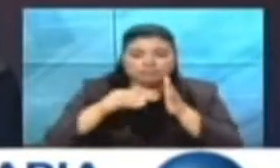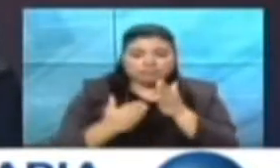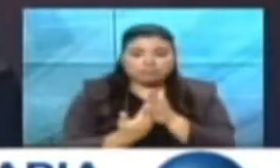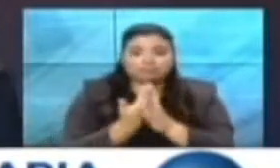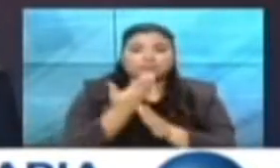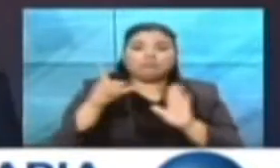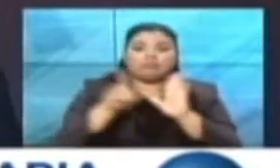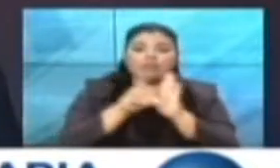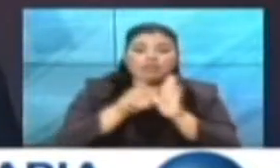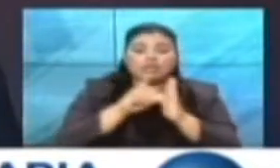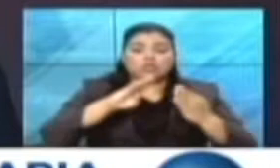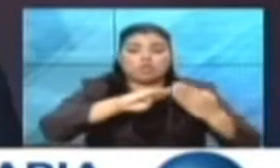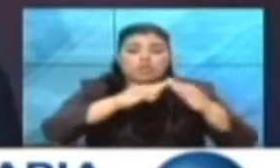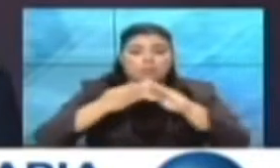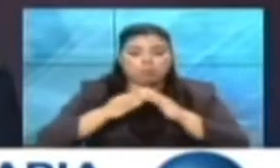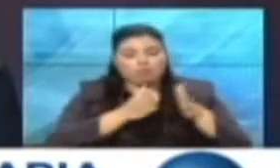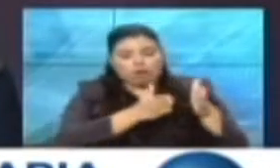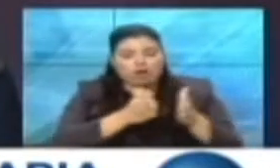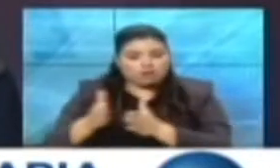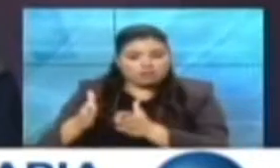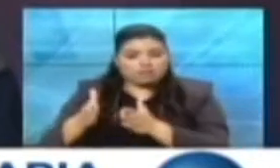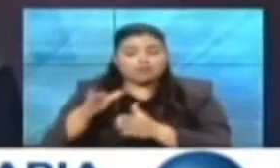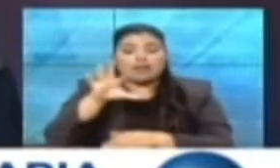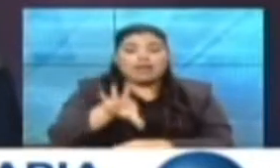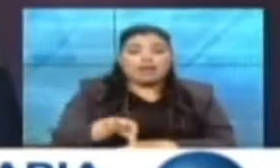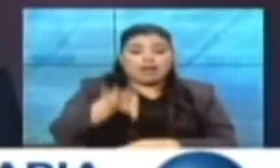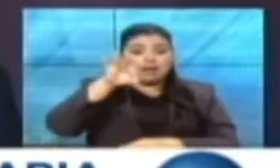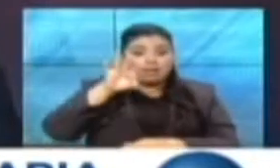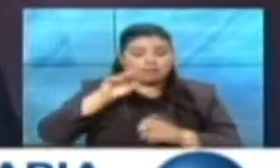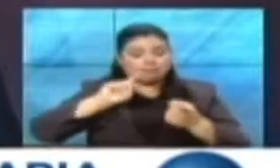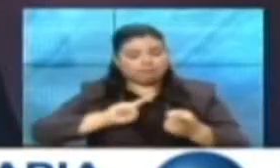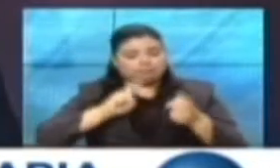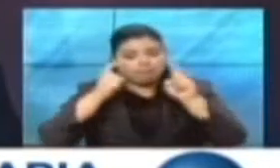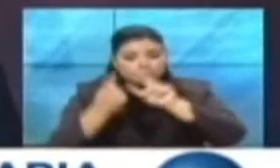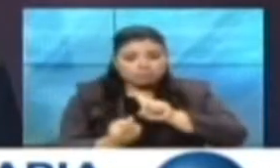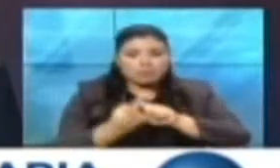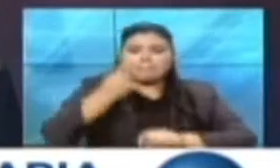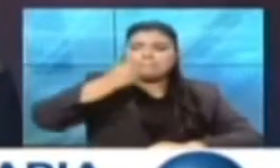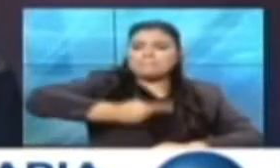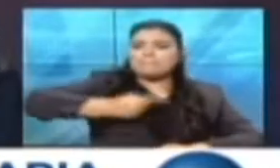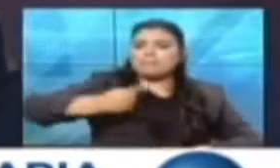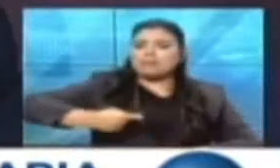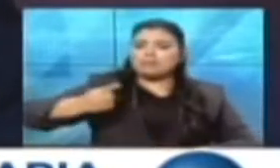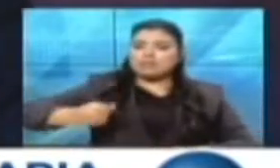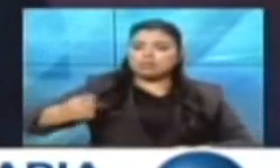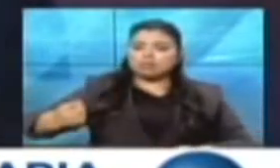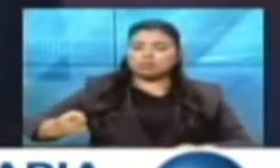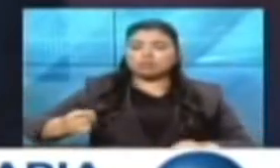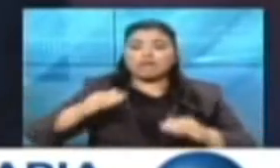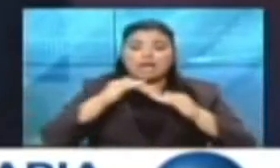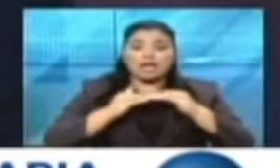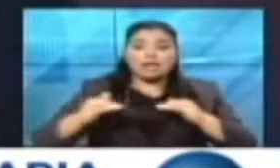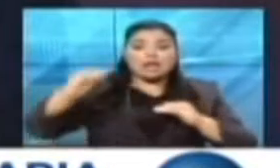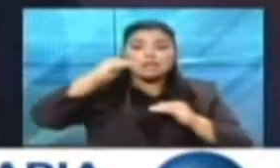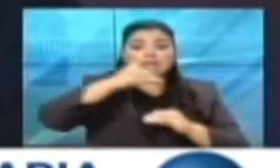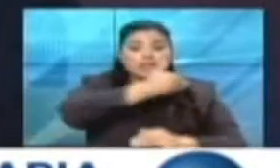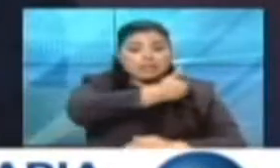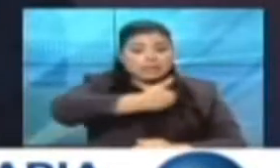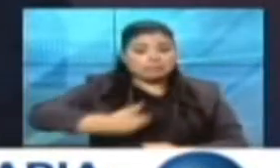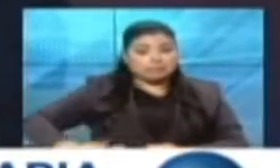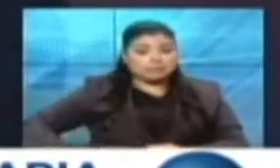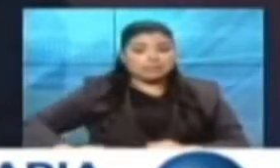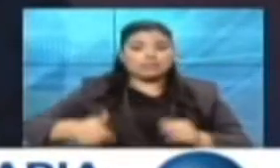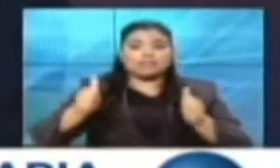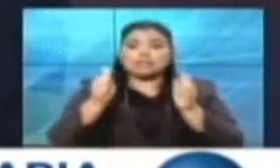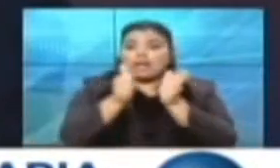derecho del pueblo a organizarse ya elegir y a revocar mandatos a nivel de presidente